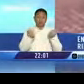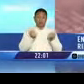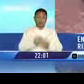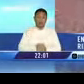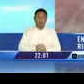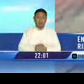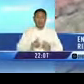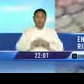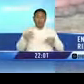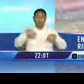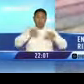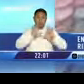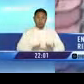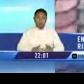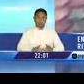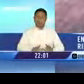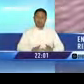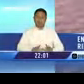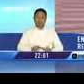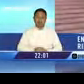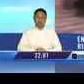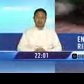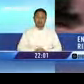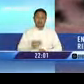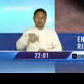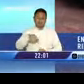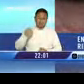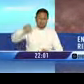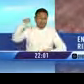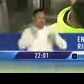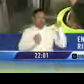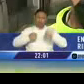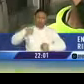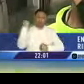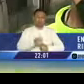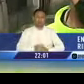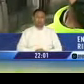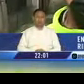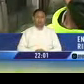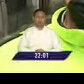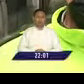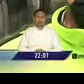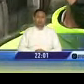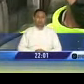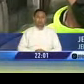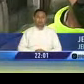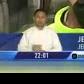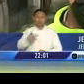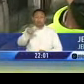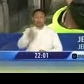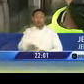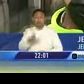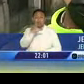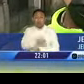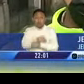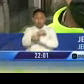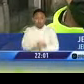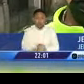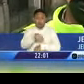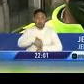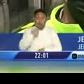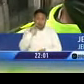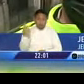no consiguieron calmar los ánimos. Hasta en el piso se agredieron. No dejan aprenderle al ciudadano en estado de